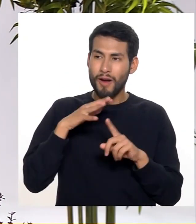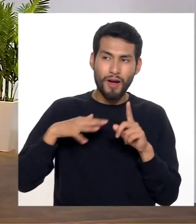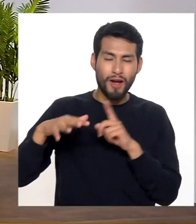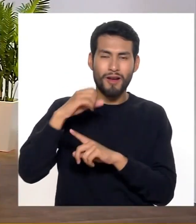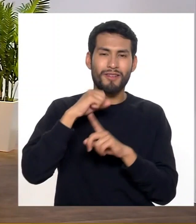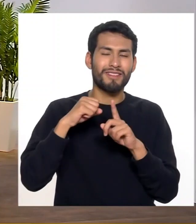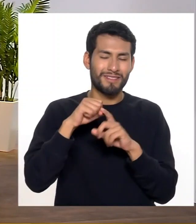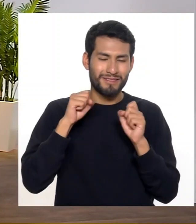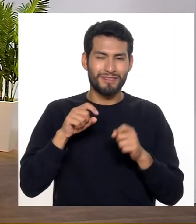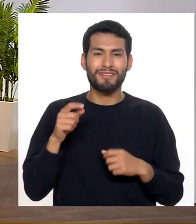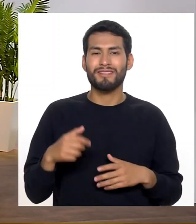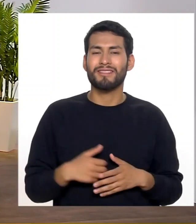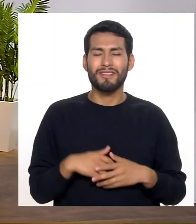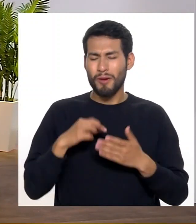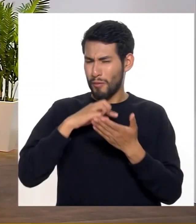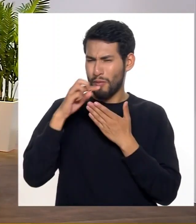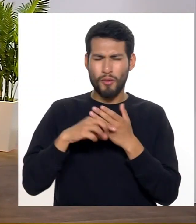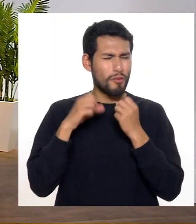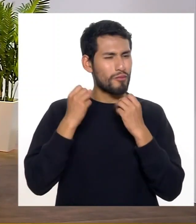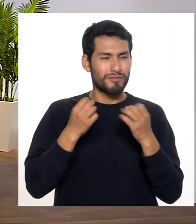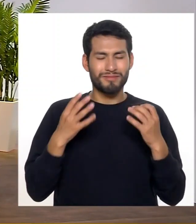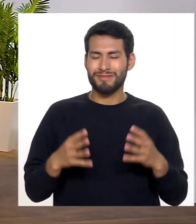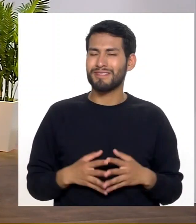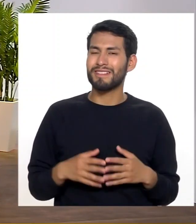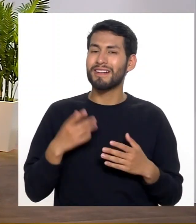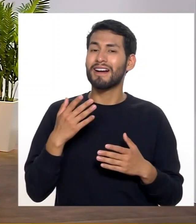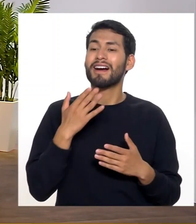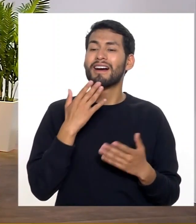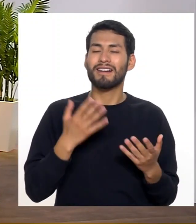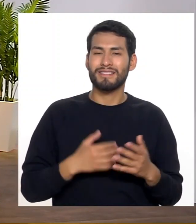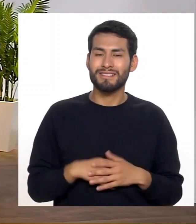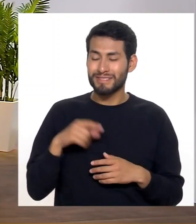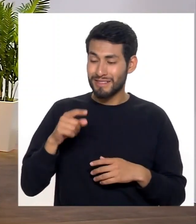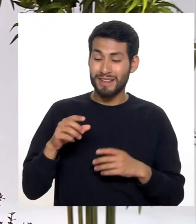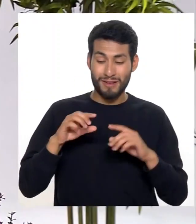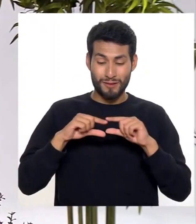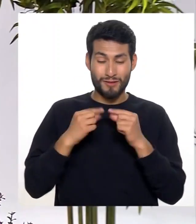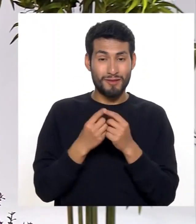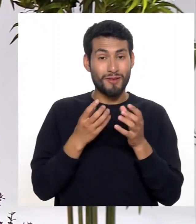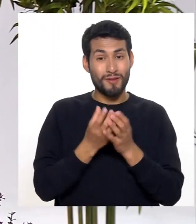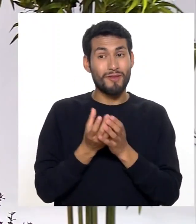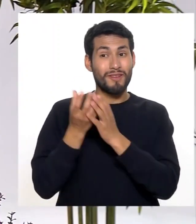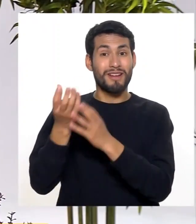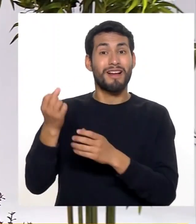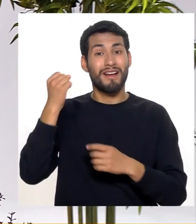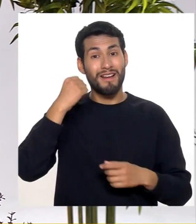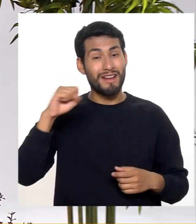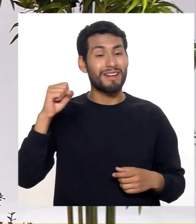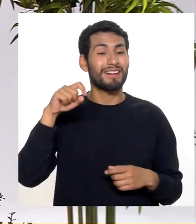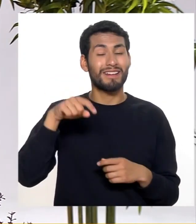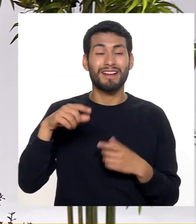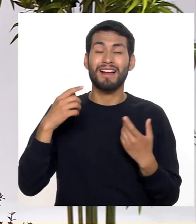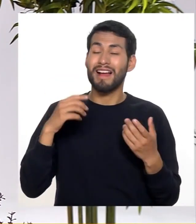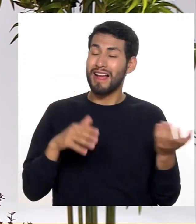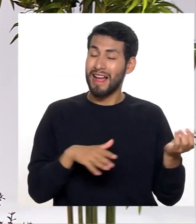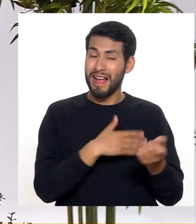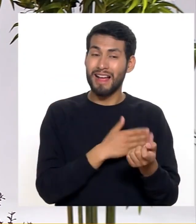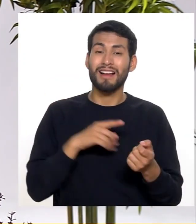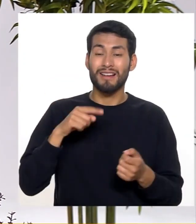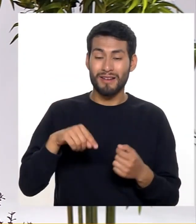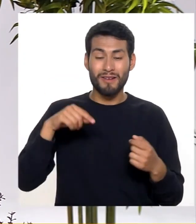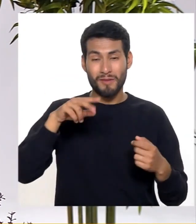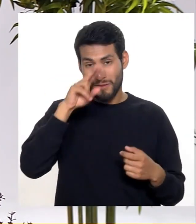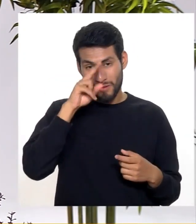sociedad. Proyectos muchísimos. El que la banda viaje tanto en provincia como